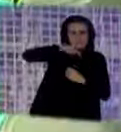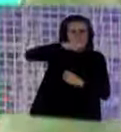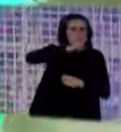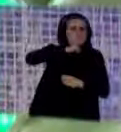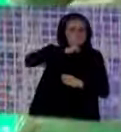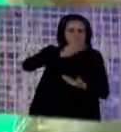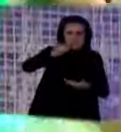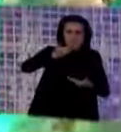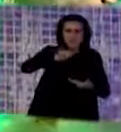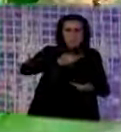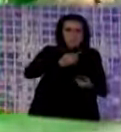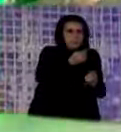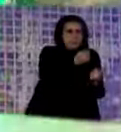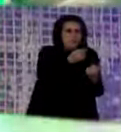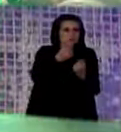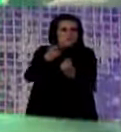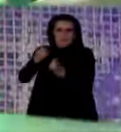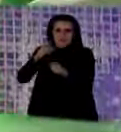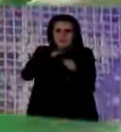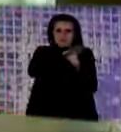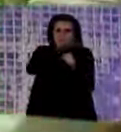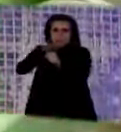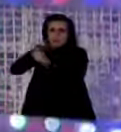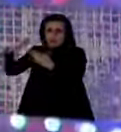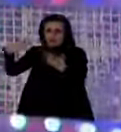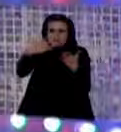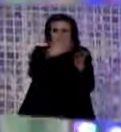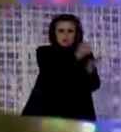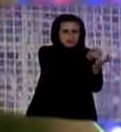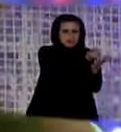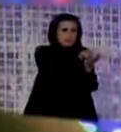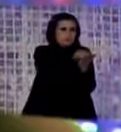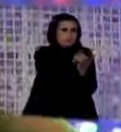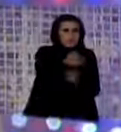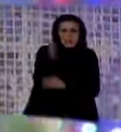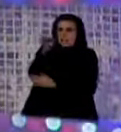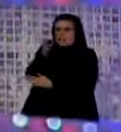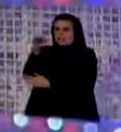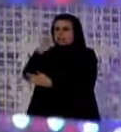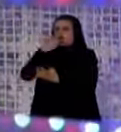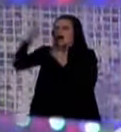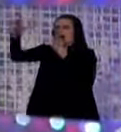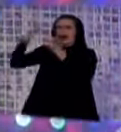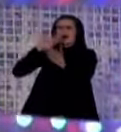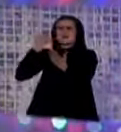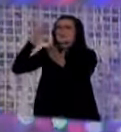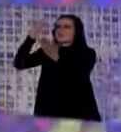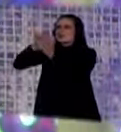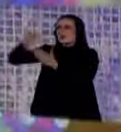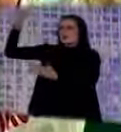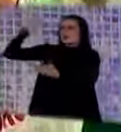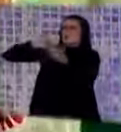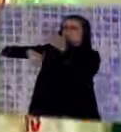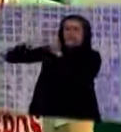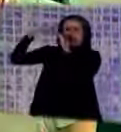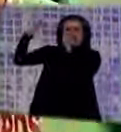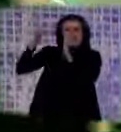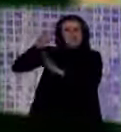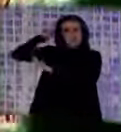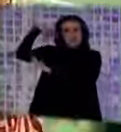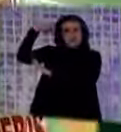faltan ayudas en todos los barrios el aire gritos piden hace años la